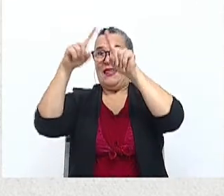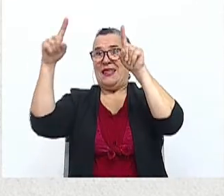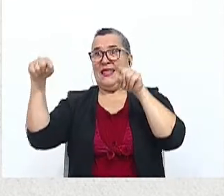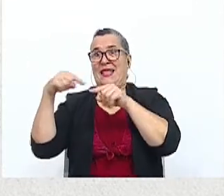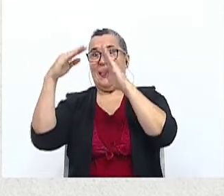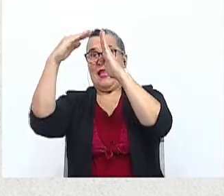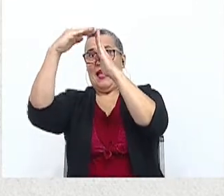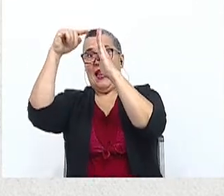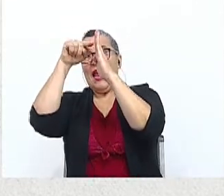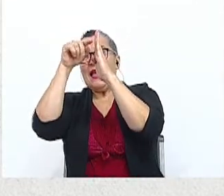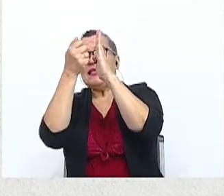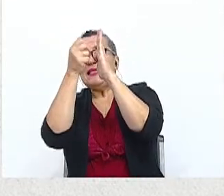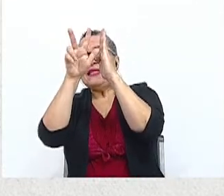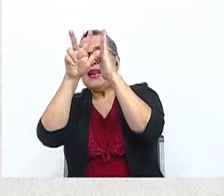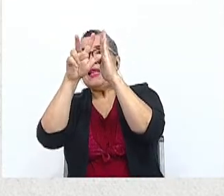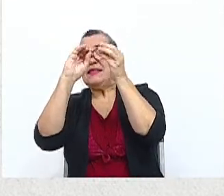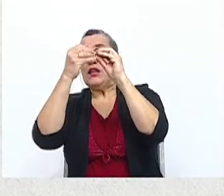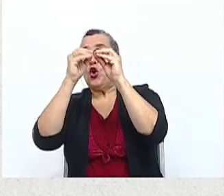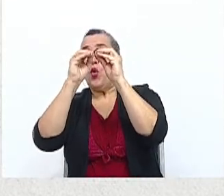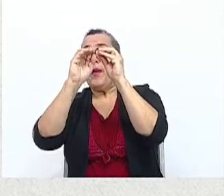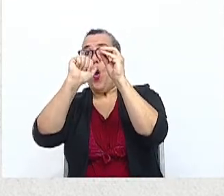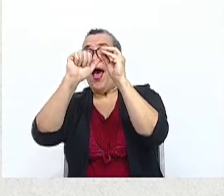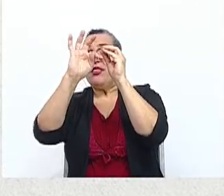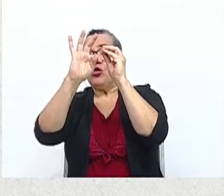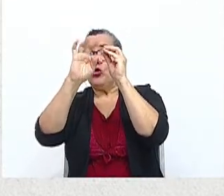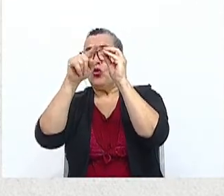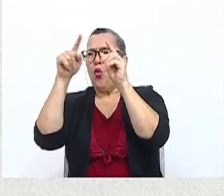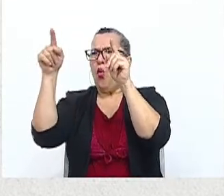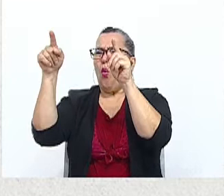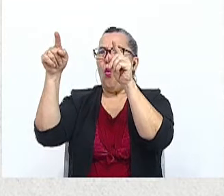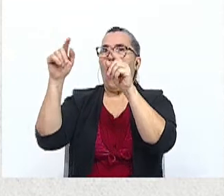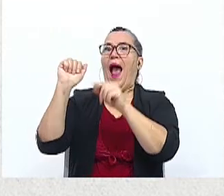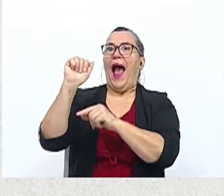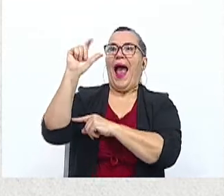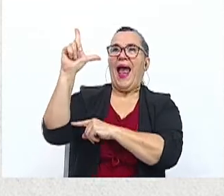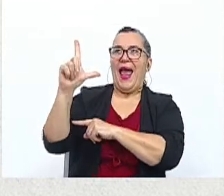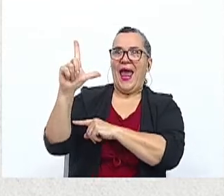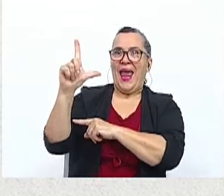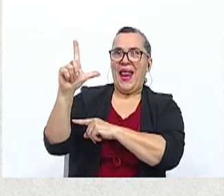decir, su número atómico es 13 y se simboliza Al.